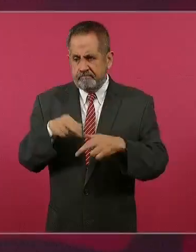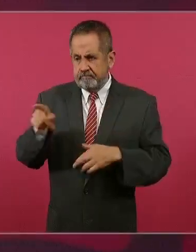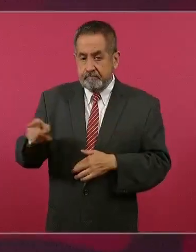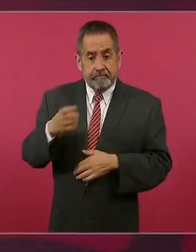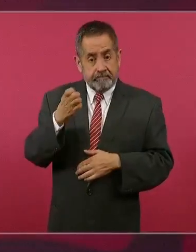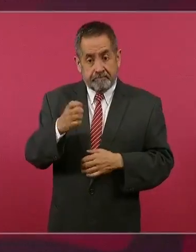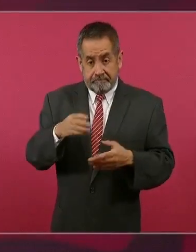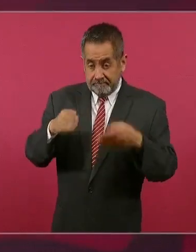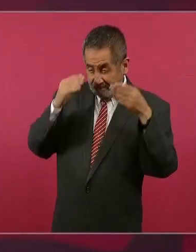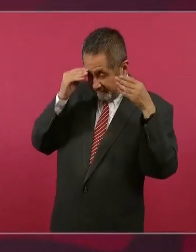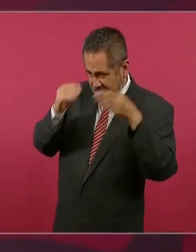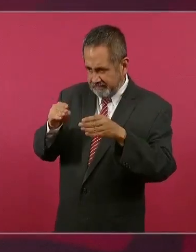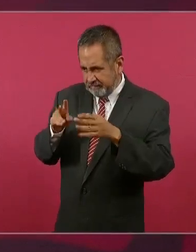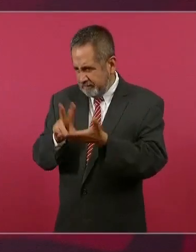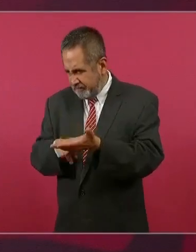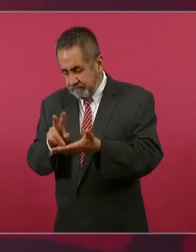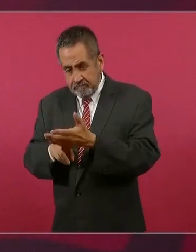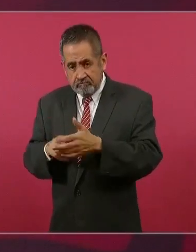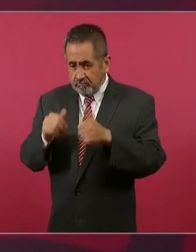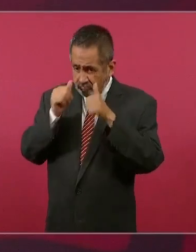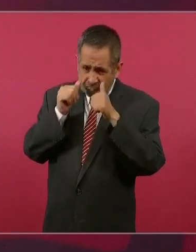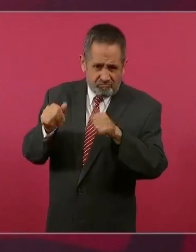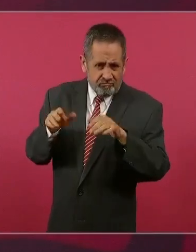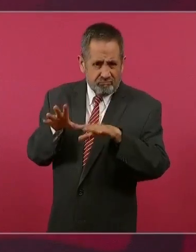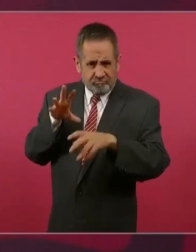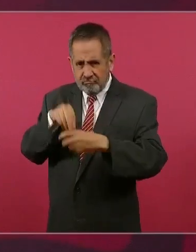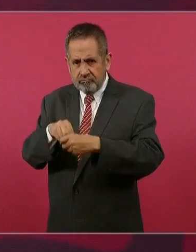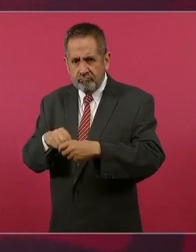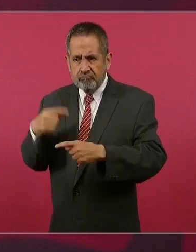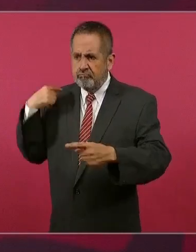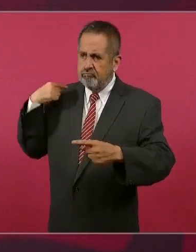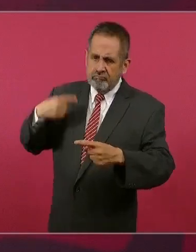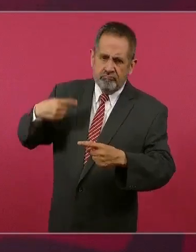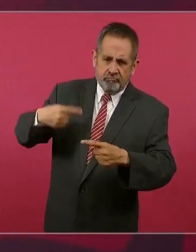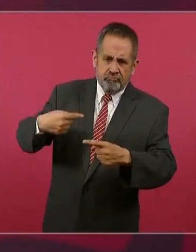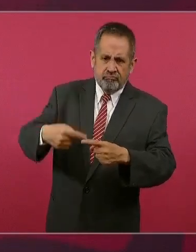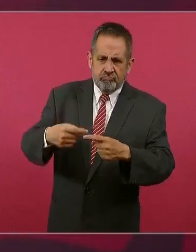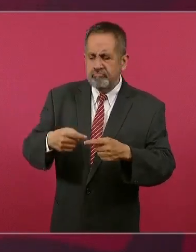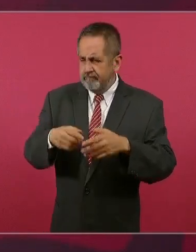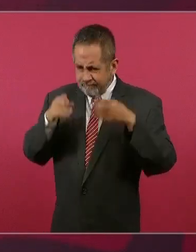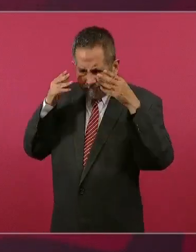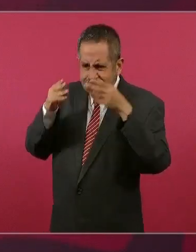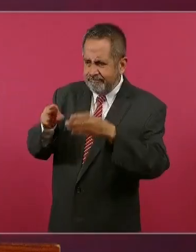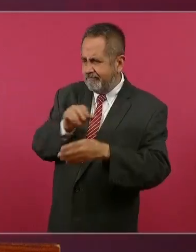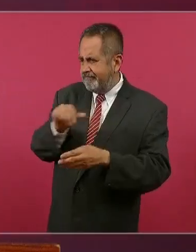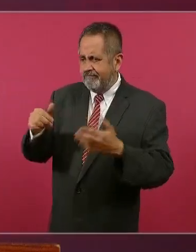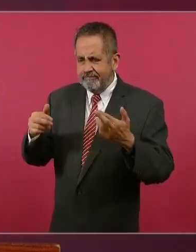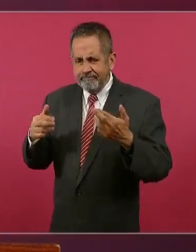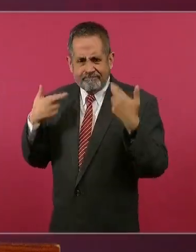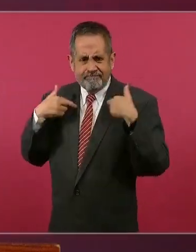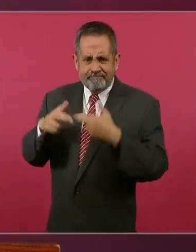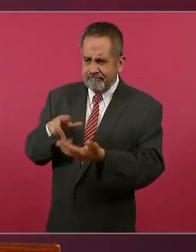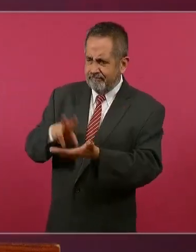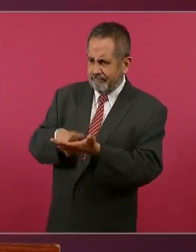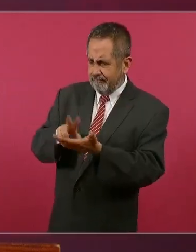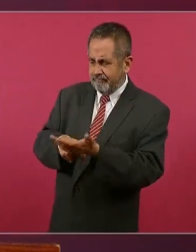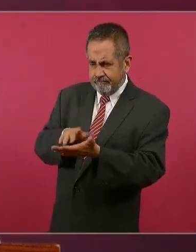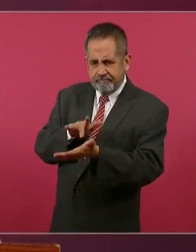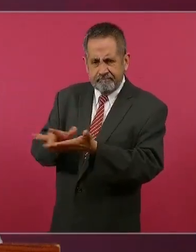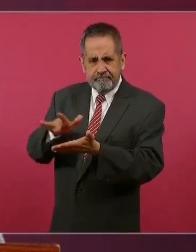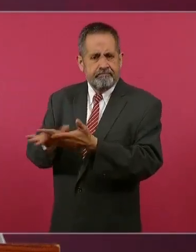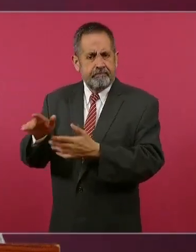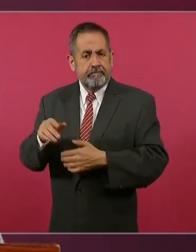hemos estado involucrados permanentemente estos los años que llevamos en este